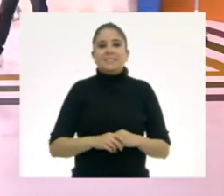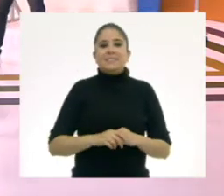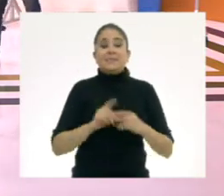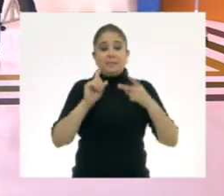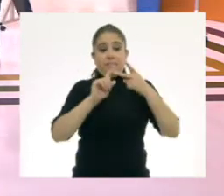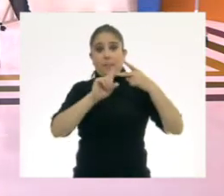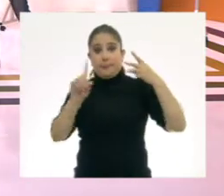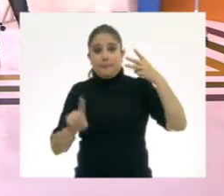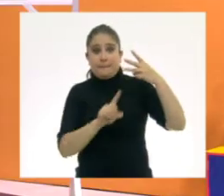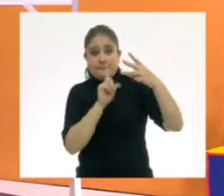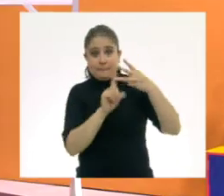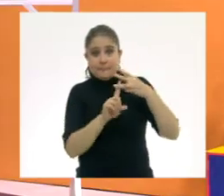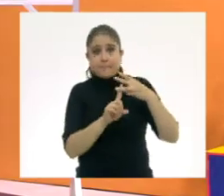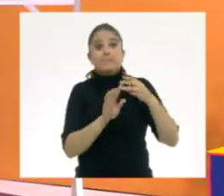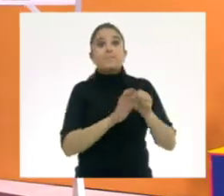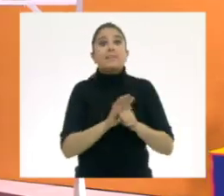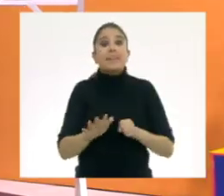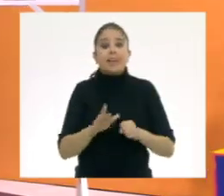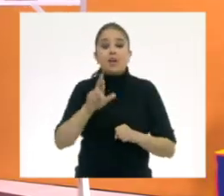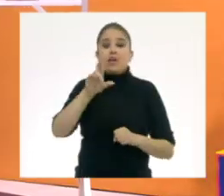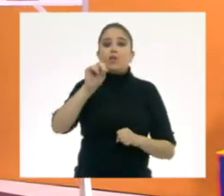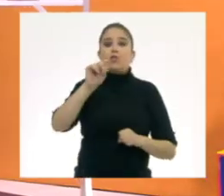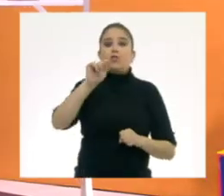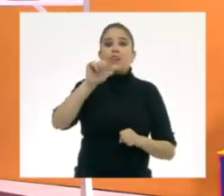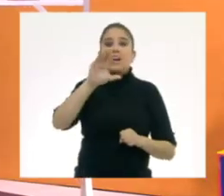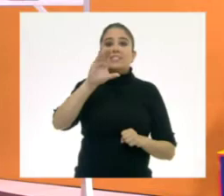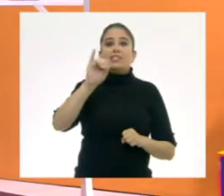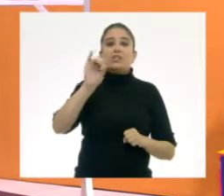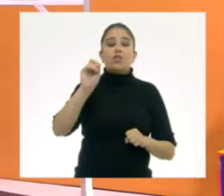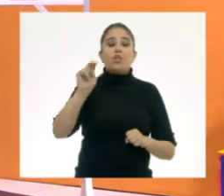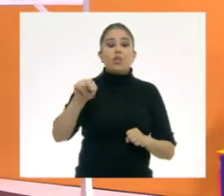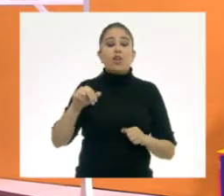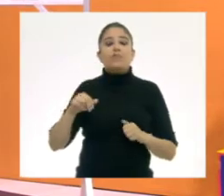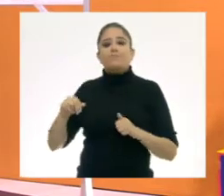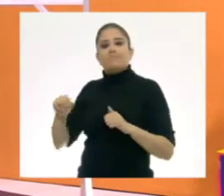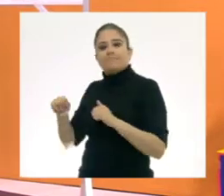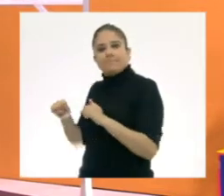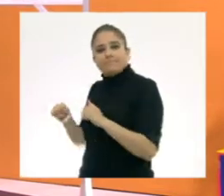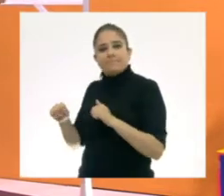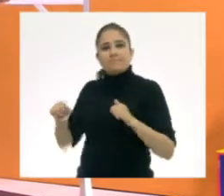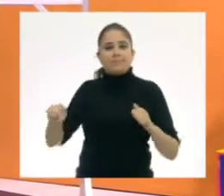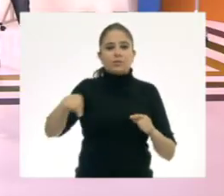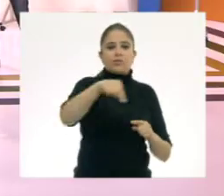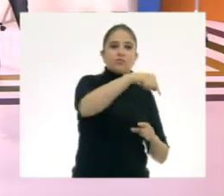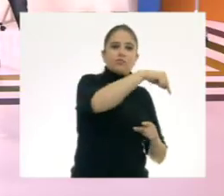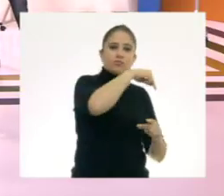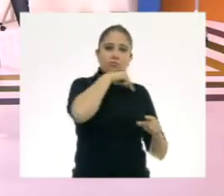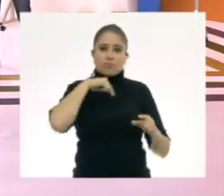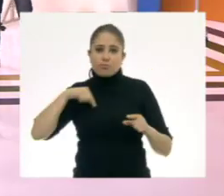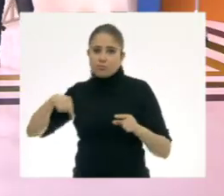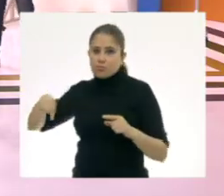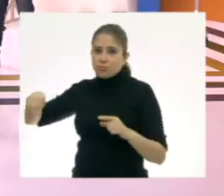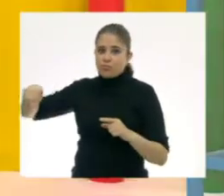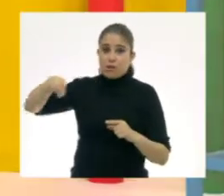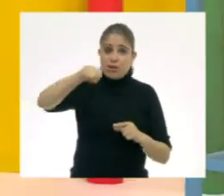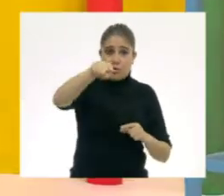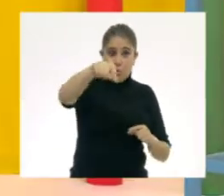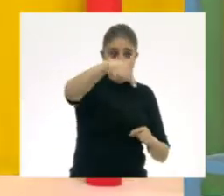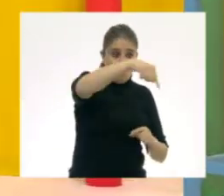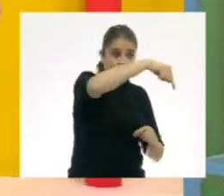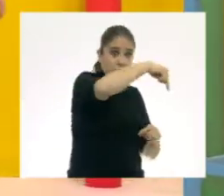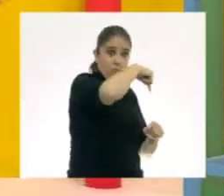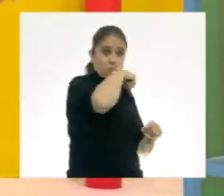Y la tercera es la rotación. Cuando giramos. Cuando tú